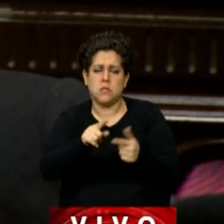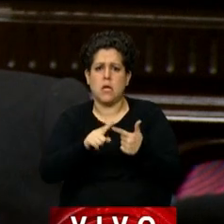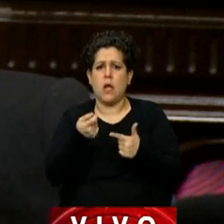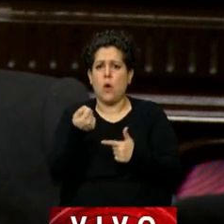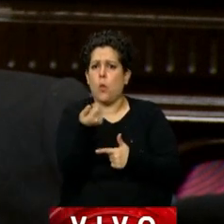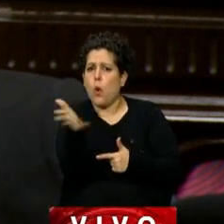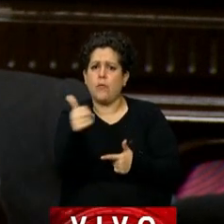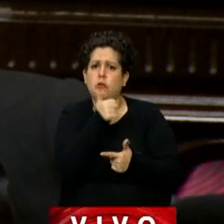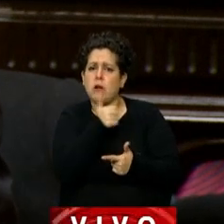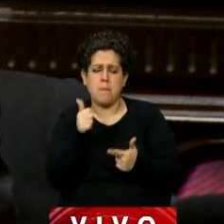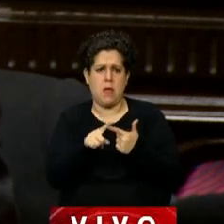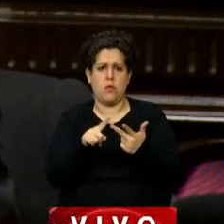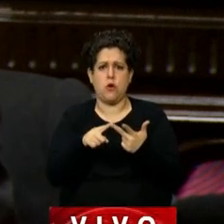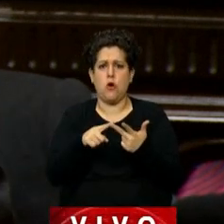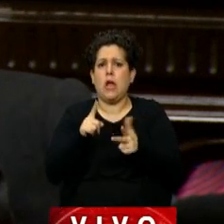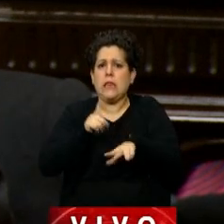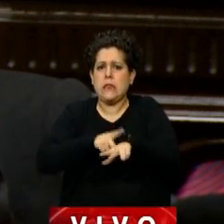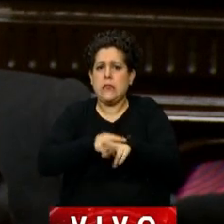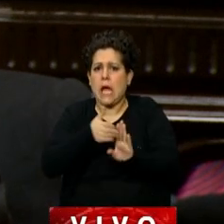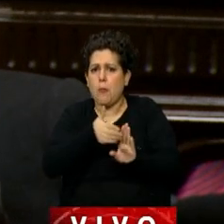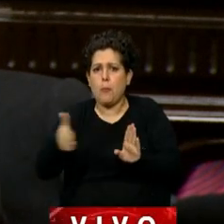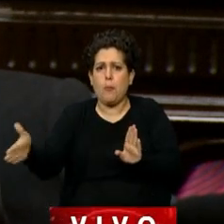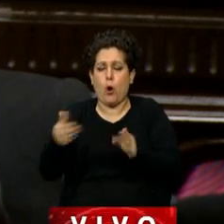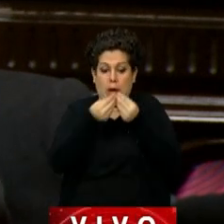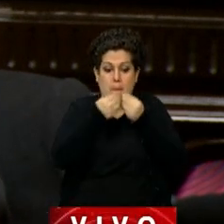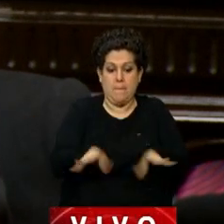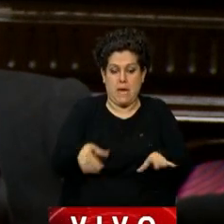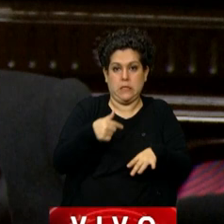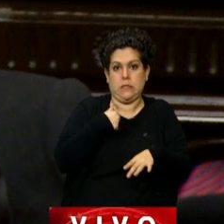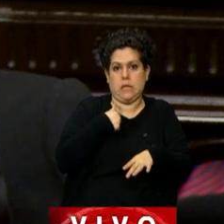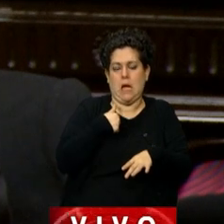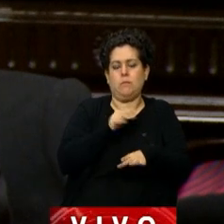y el tiempo en que desde que comenzaba